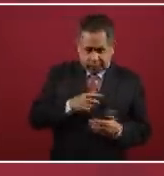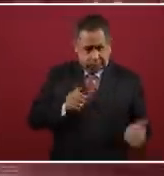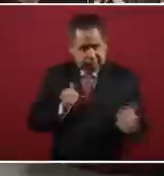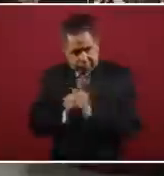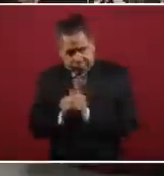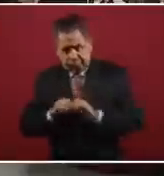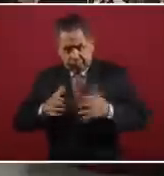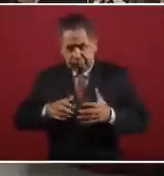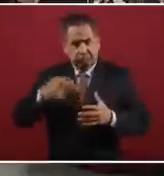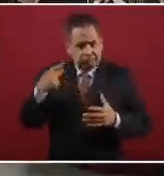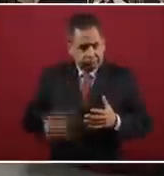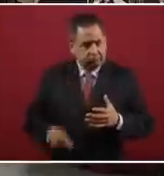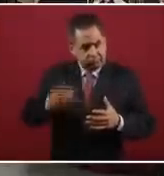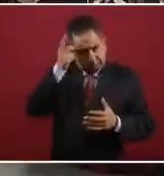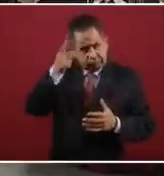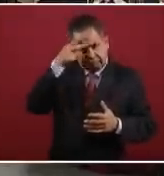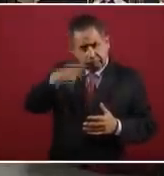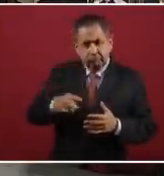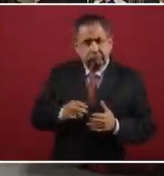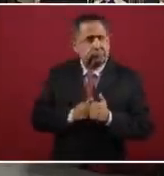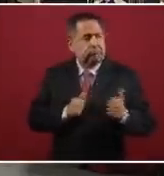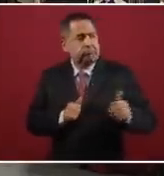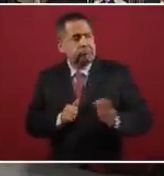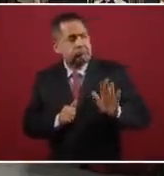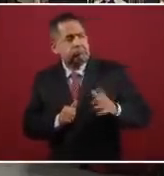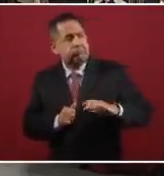es una empresa de la nación,